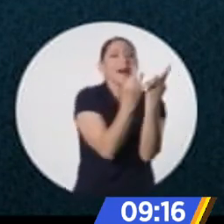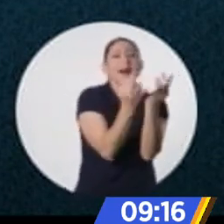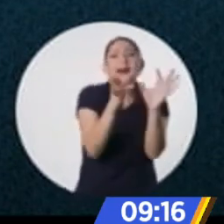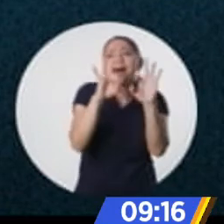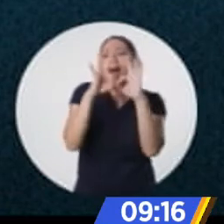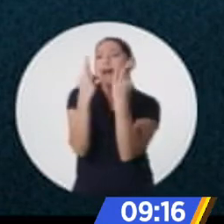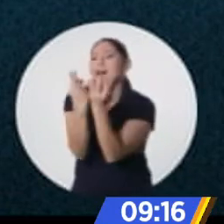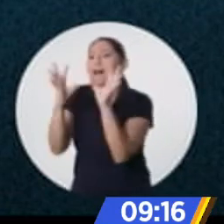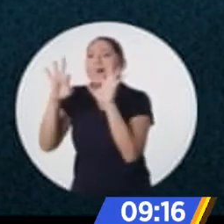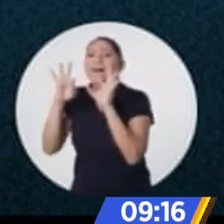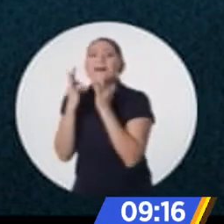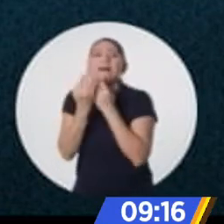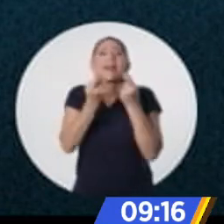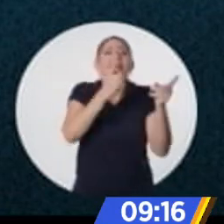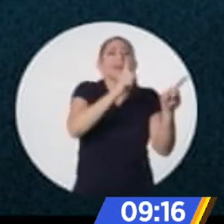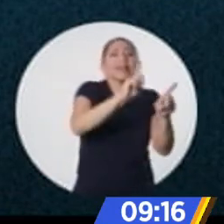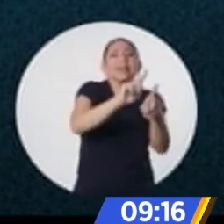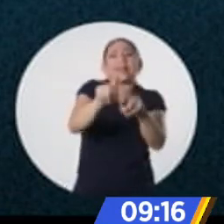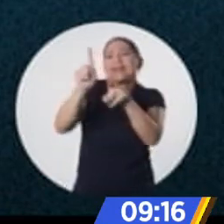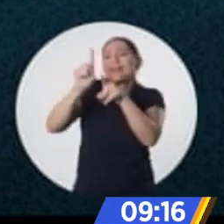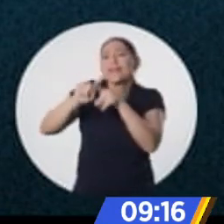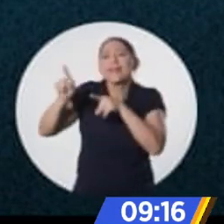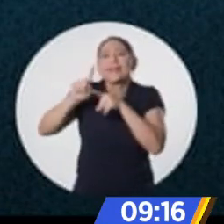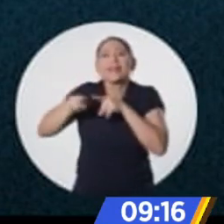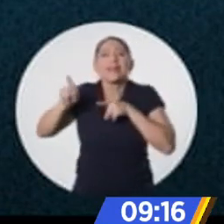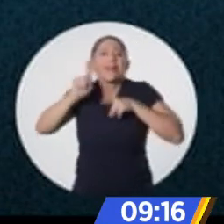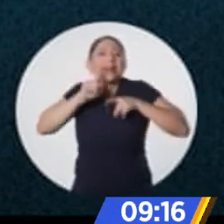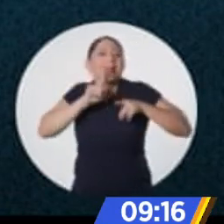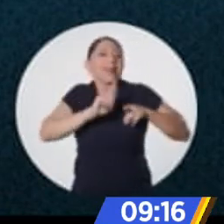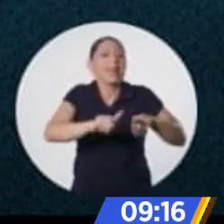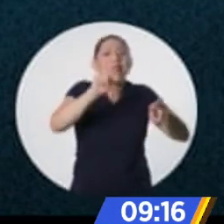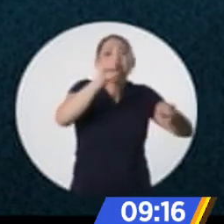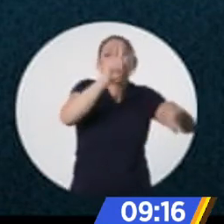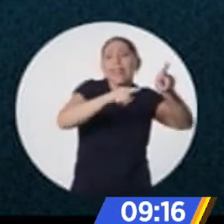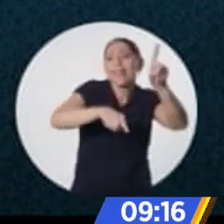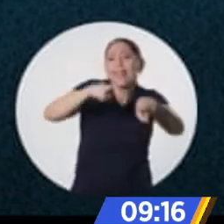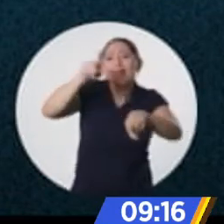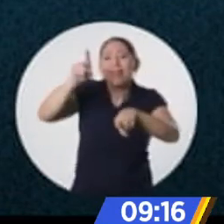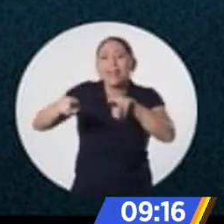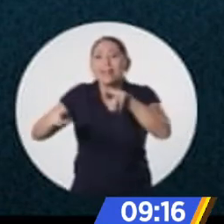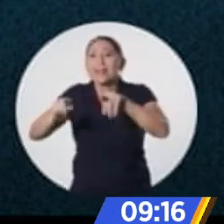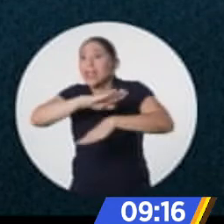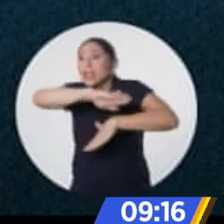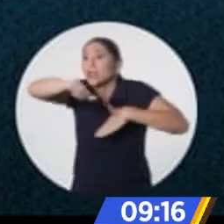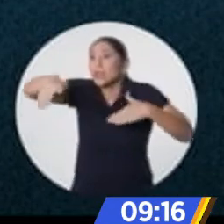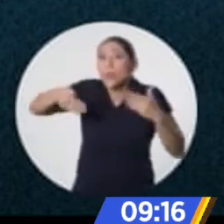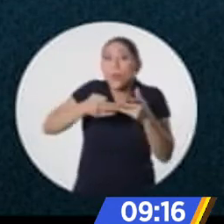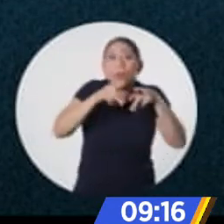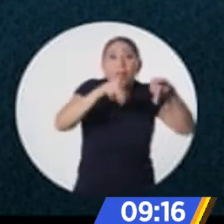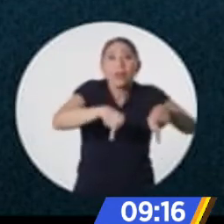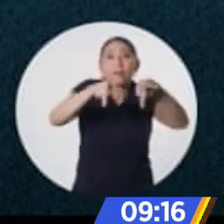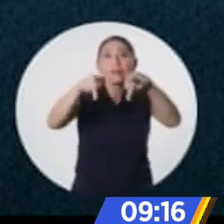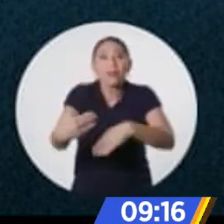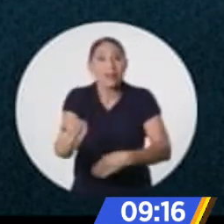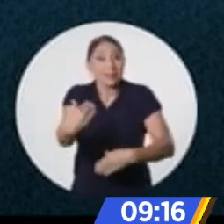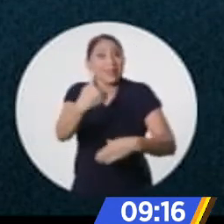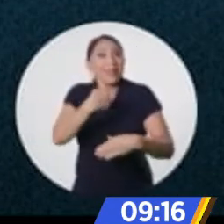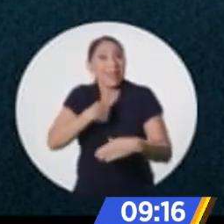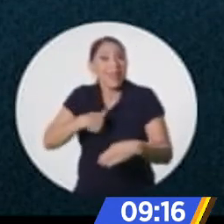Familias diferentes dan al mundo color, y en todas